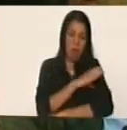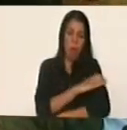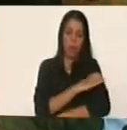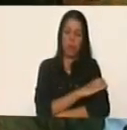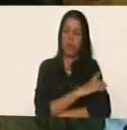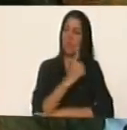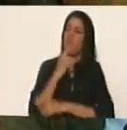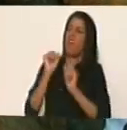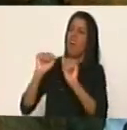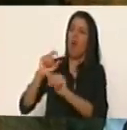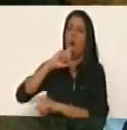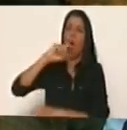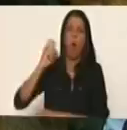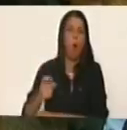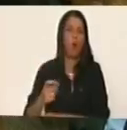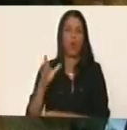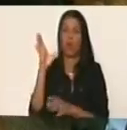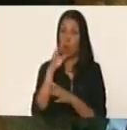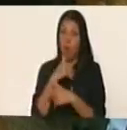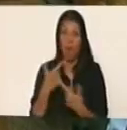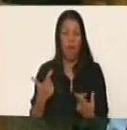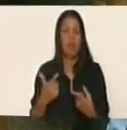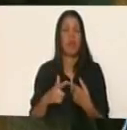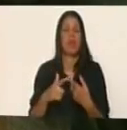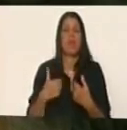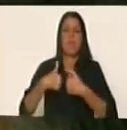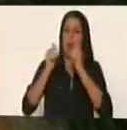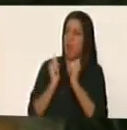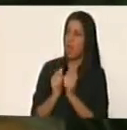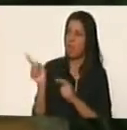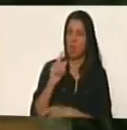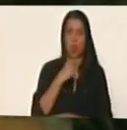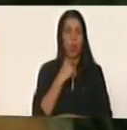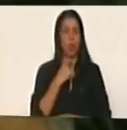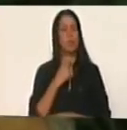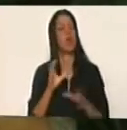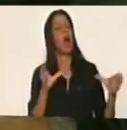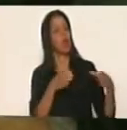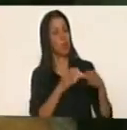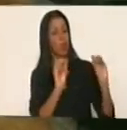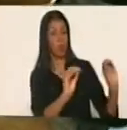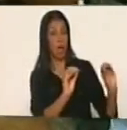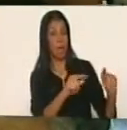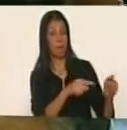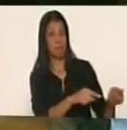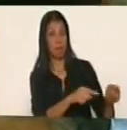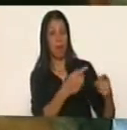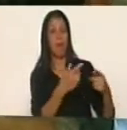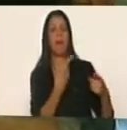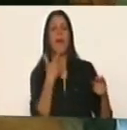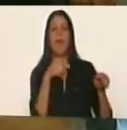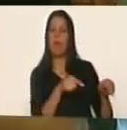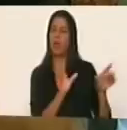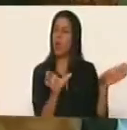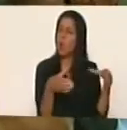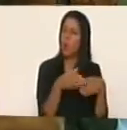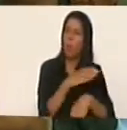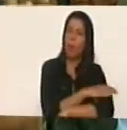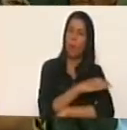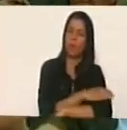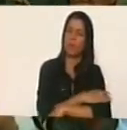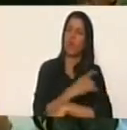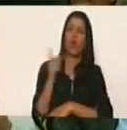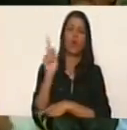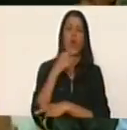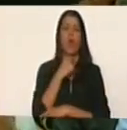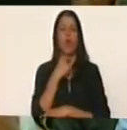rechazan la intolerancia, que rechazan los hechos violentos por lo que hemos atravesado los venezolanos, que rechazan la inmensa cantidad de muertos que hemos